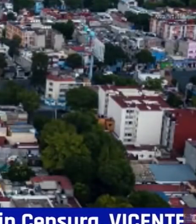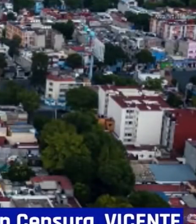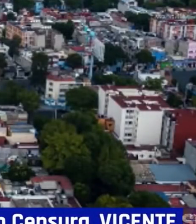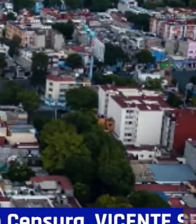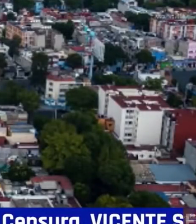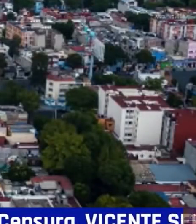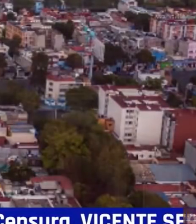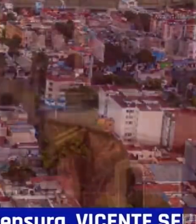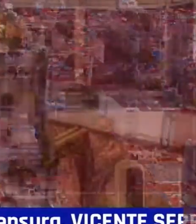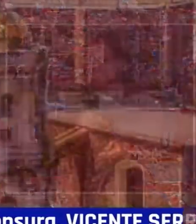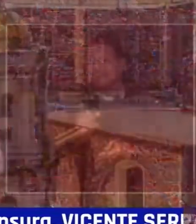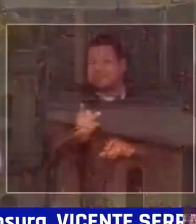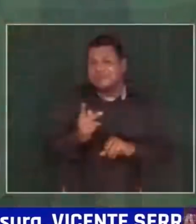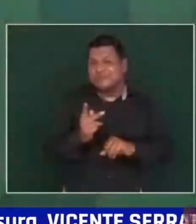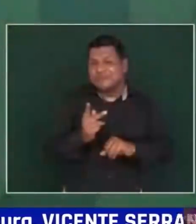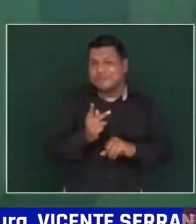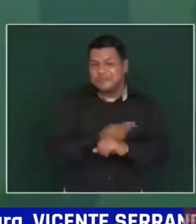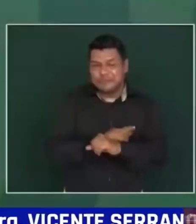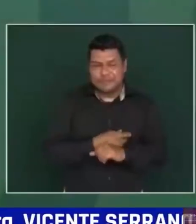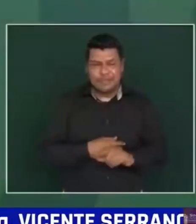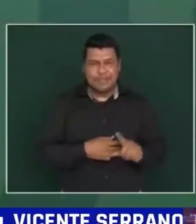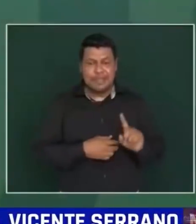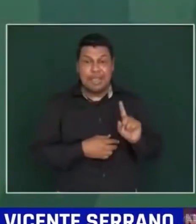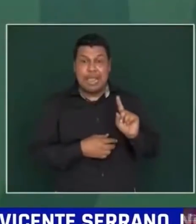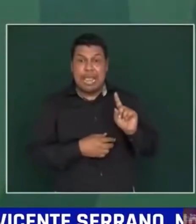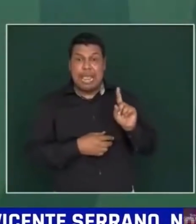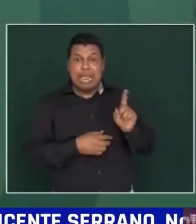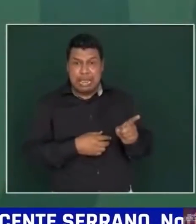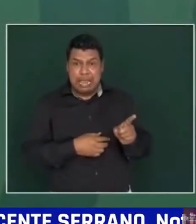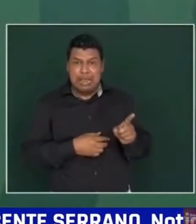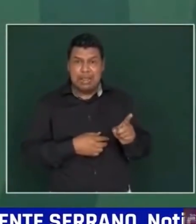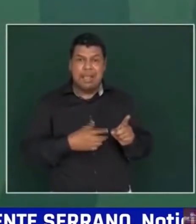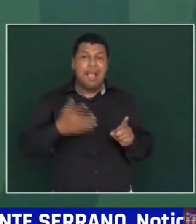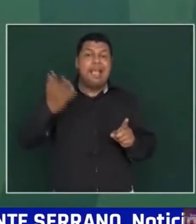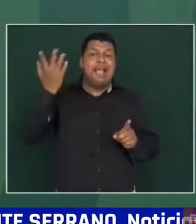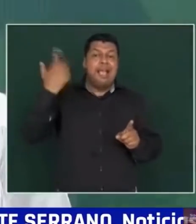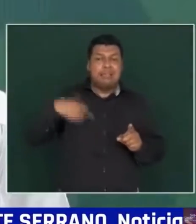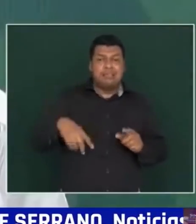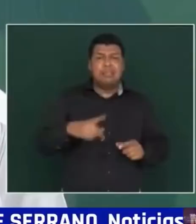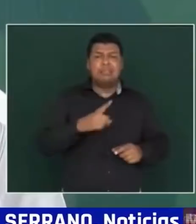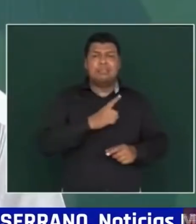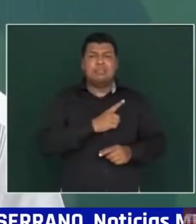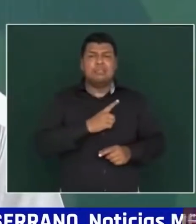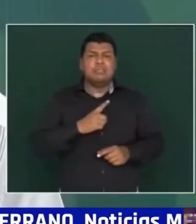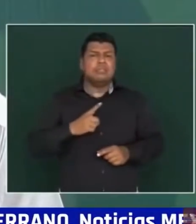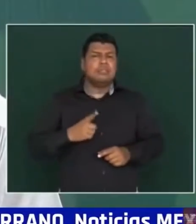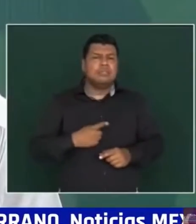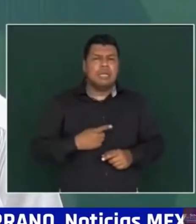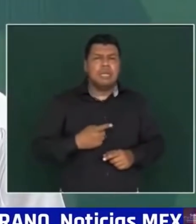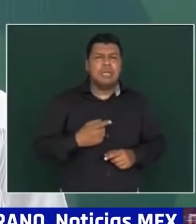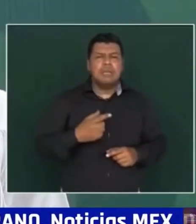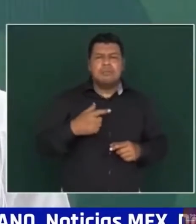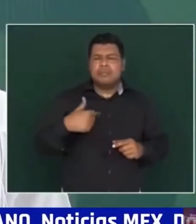Obrador, lo que ha hecho en el gobierno de México, lo hizo como